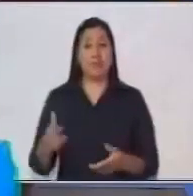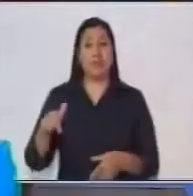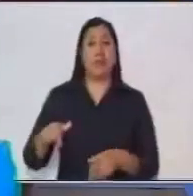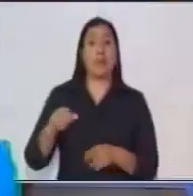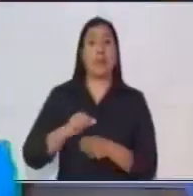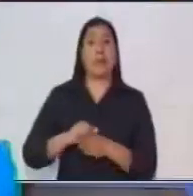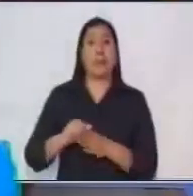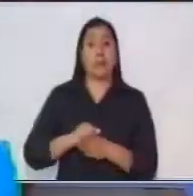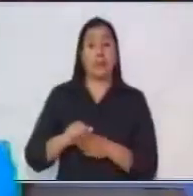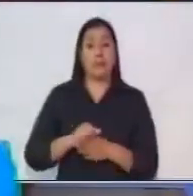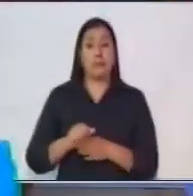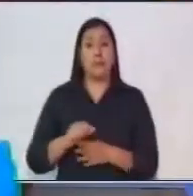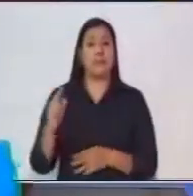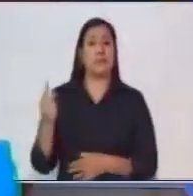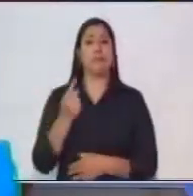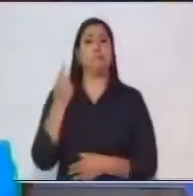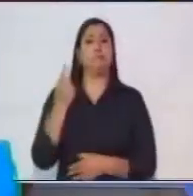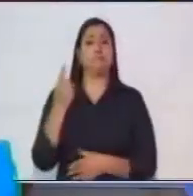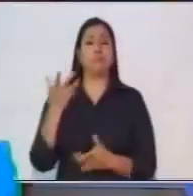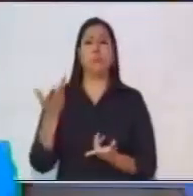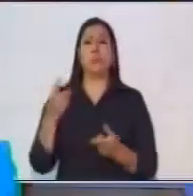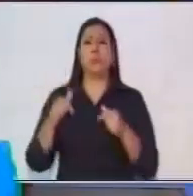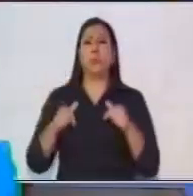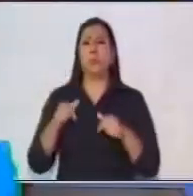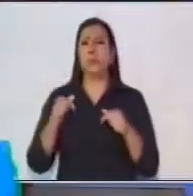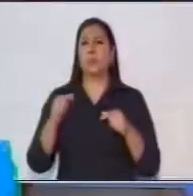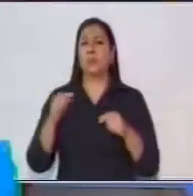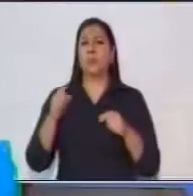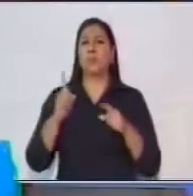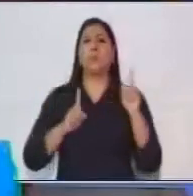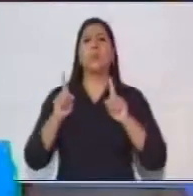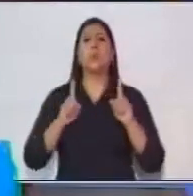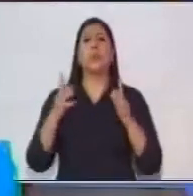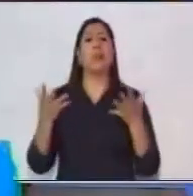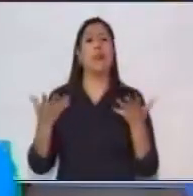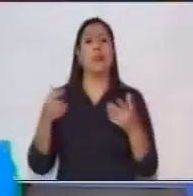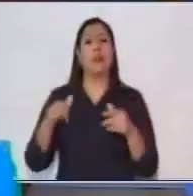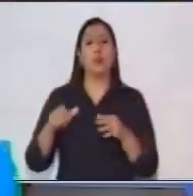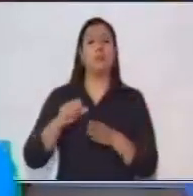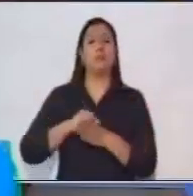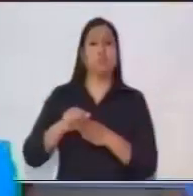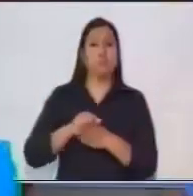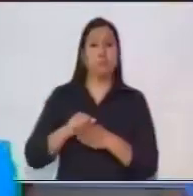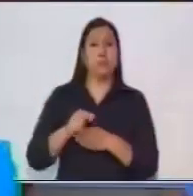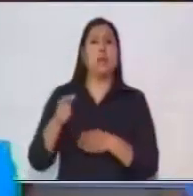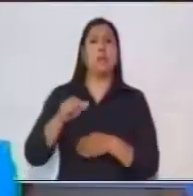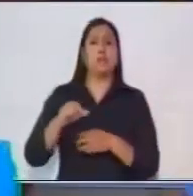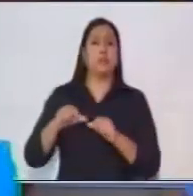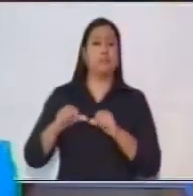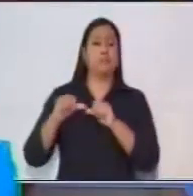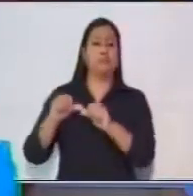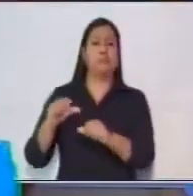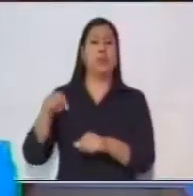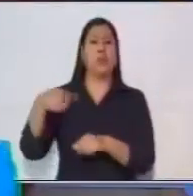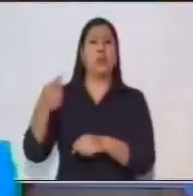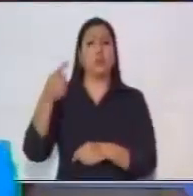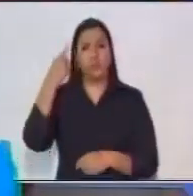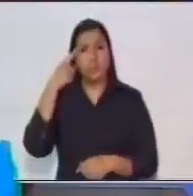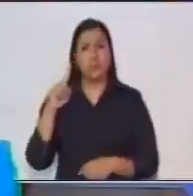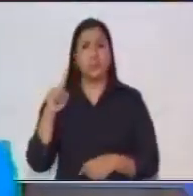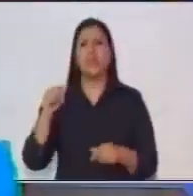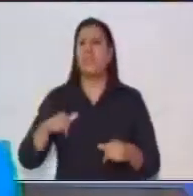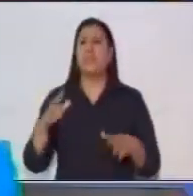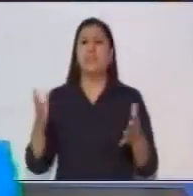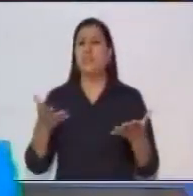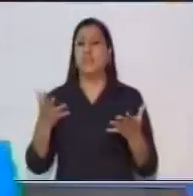repasar primero un valor muy importante en el cual lo vamos a practicar hoy y el resto de los días venideros. ¿Y de qué